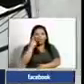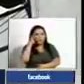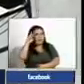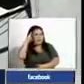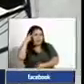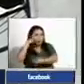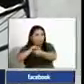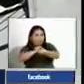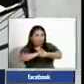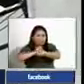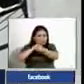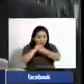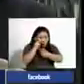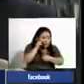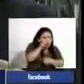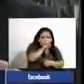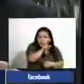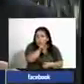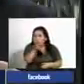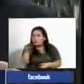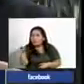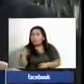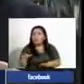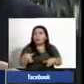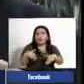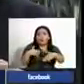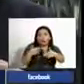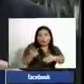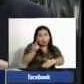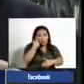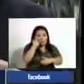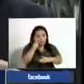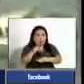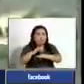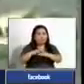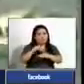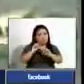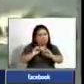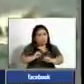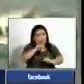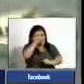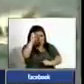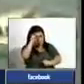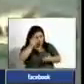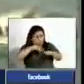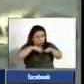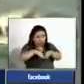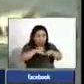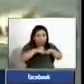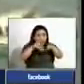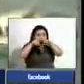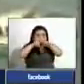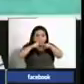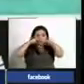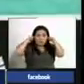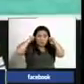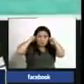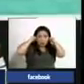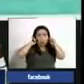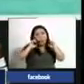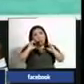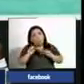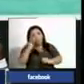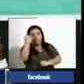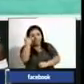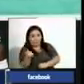Solidaridad que se pudo ver en toda la nación, como un tapicero de Grosseto que empezó a fabricar gratis mascarillas para las personas, o como